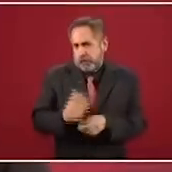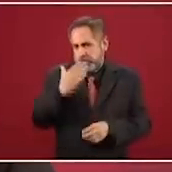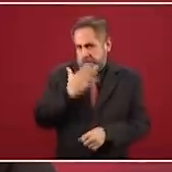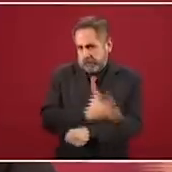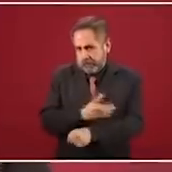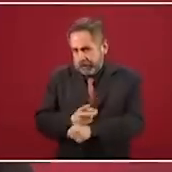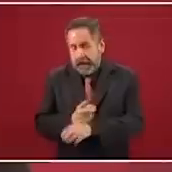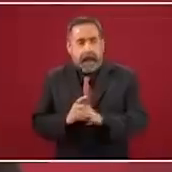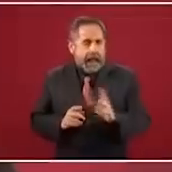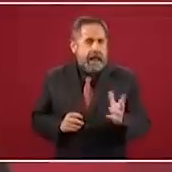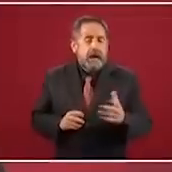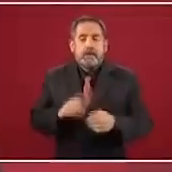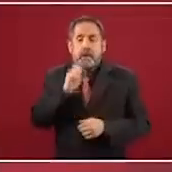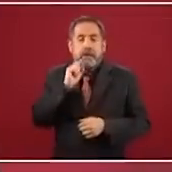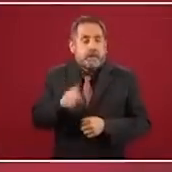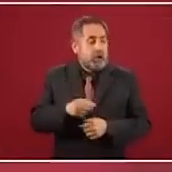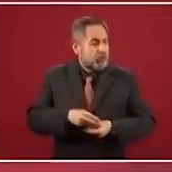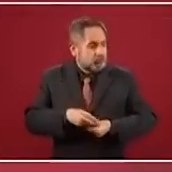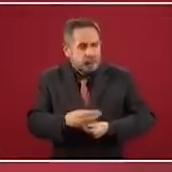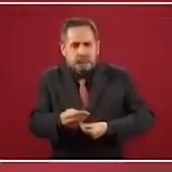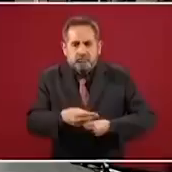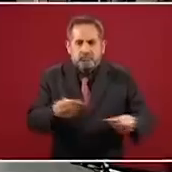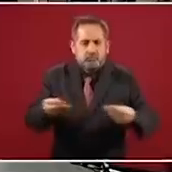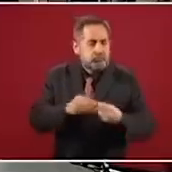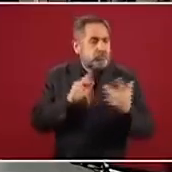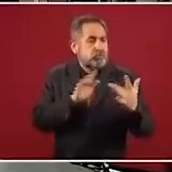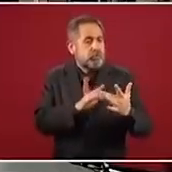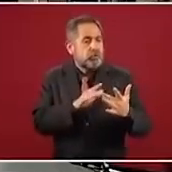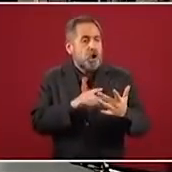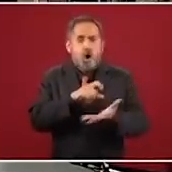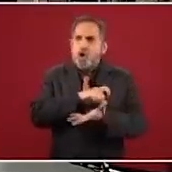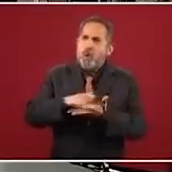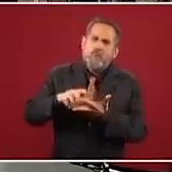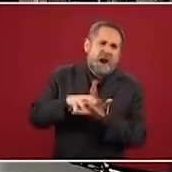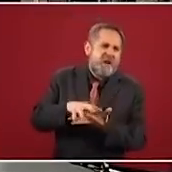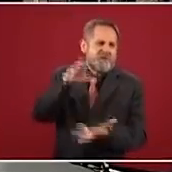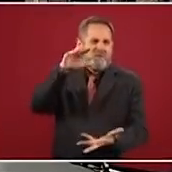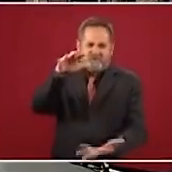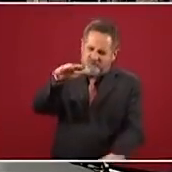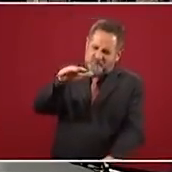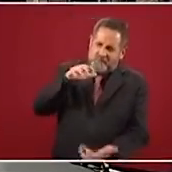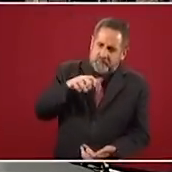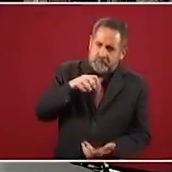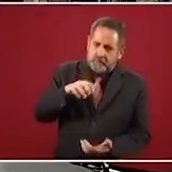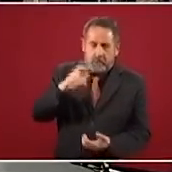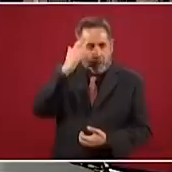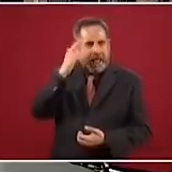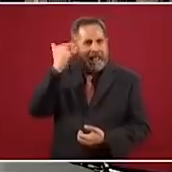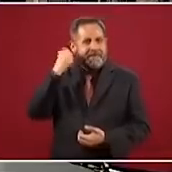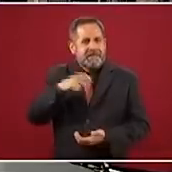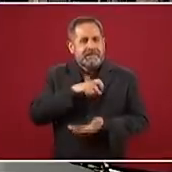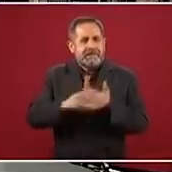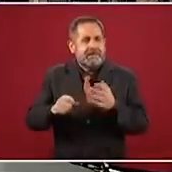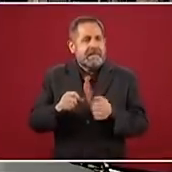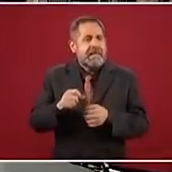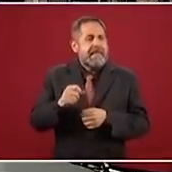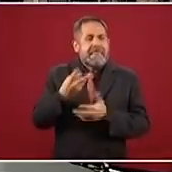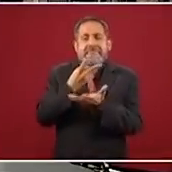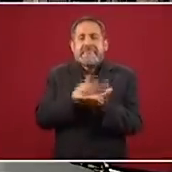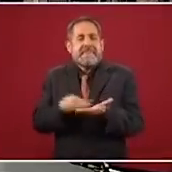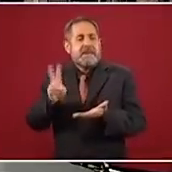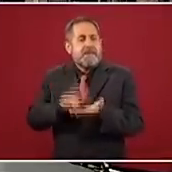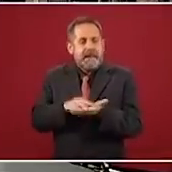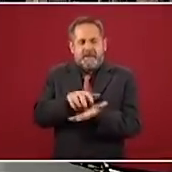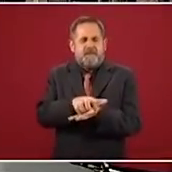además agregar la demanda y negociar por volumen. Esto es lo que en su momento le hemos llamado la triple optimización,